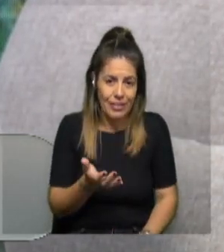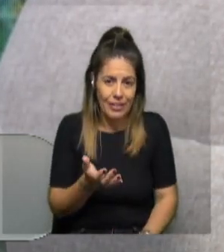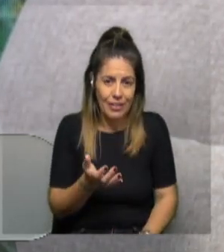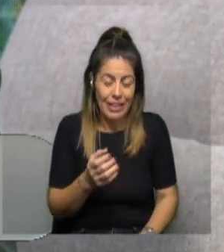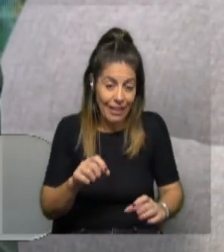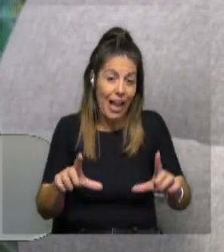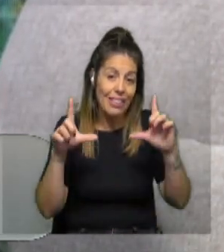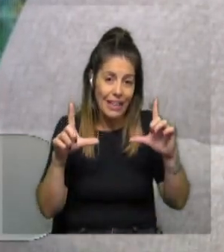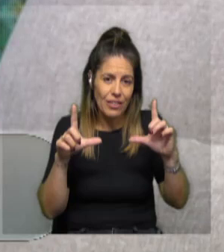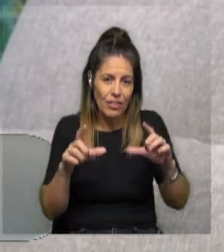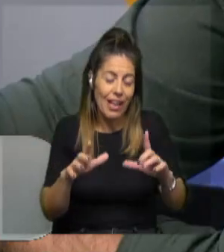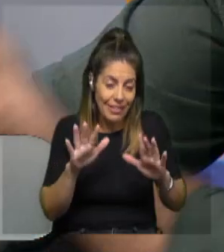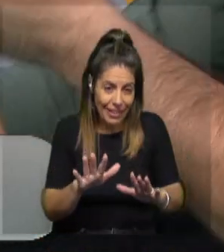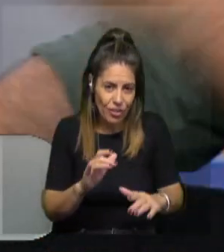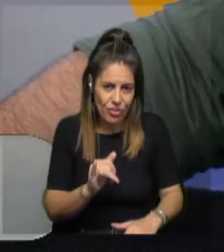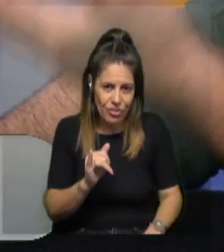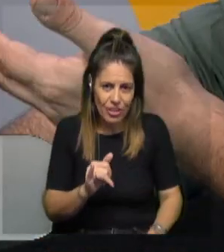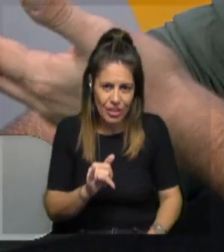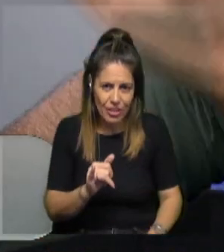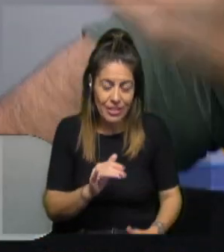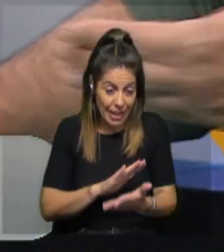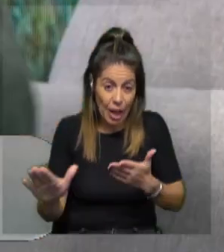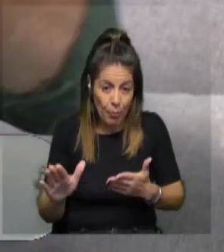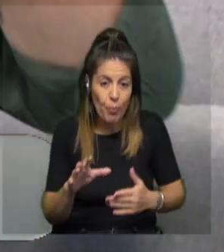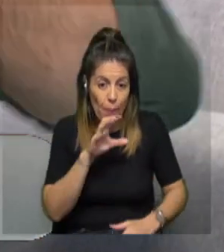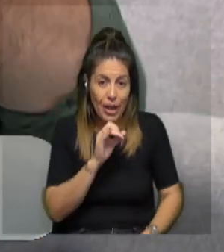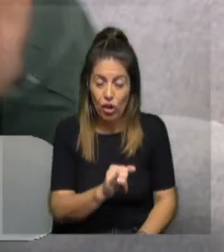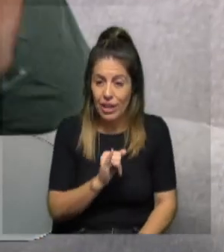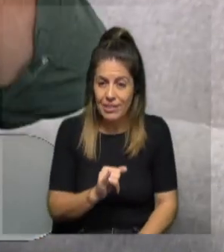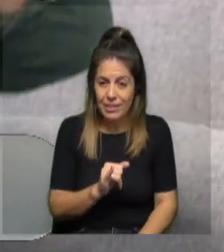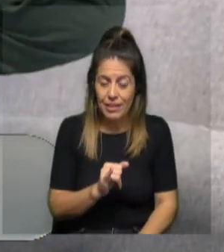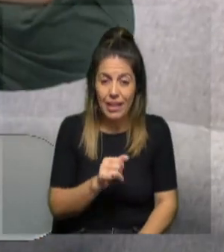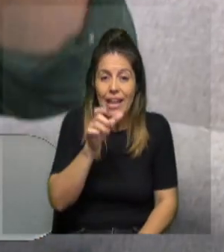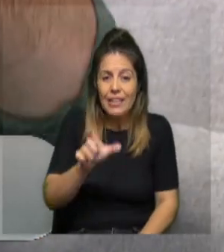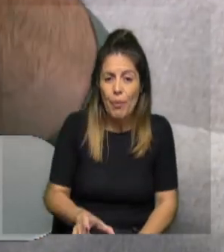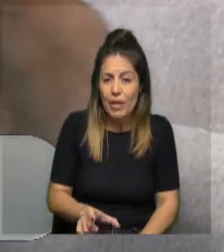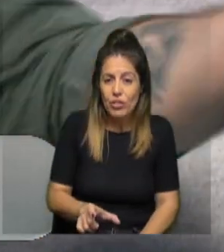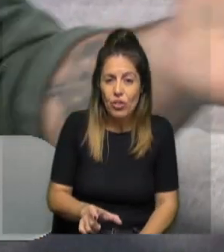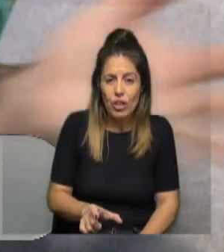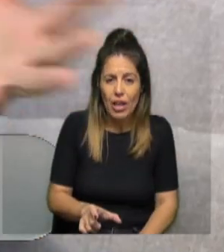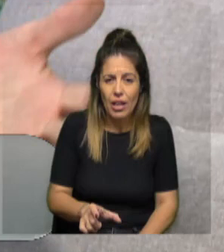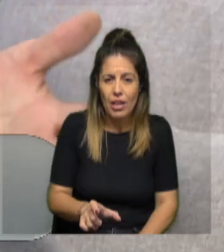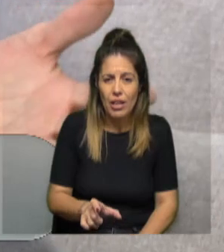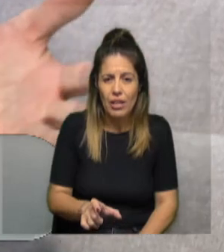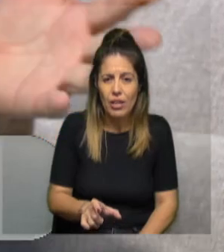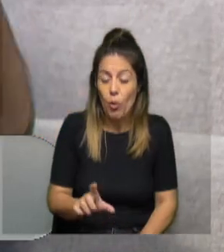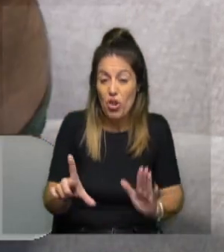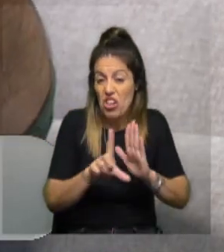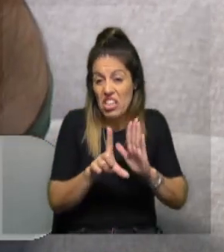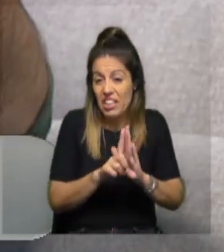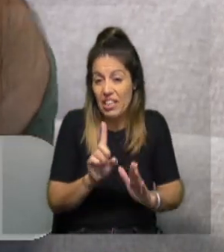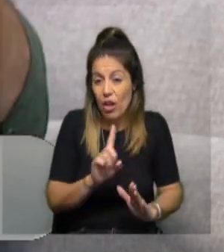estar atento a todo esto. Sí, yo no, sé. No, pero hay perros pero que sí lo hacen. Pero hay perros que sí lo hacen y hay personas que, como no está esto legislado,